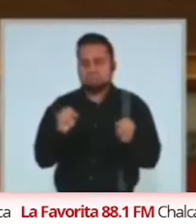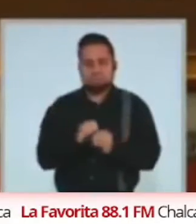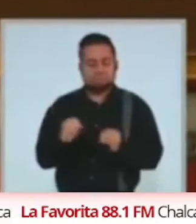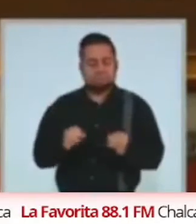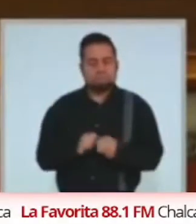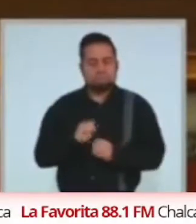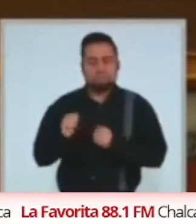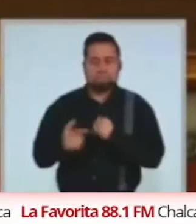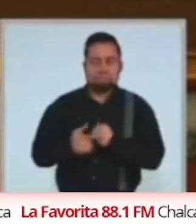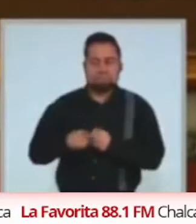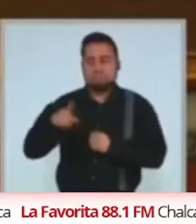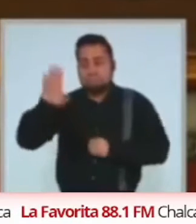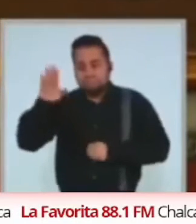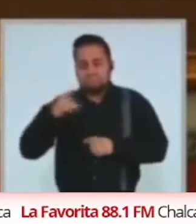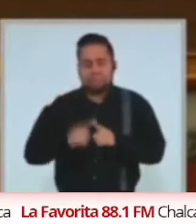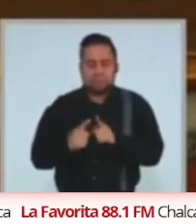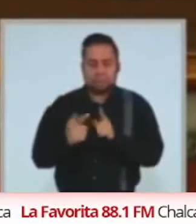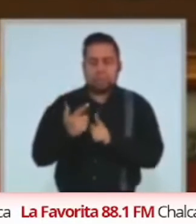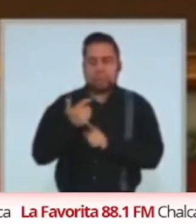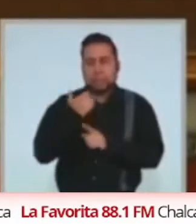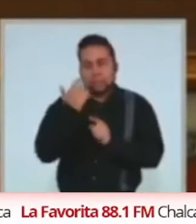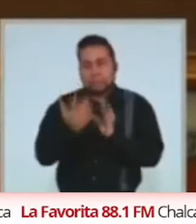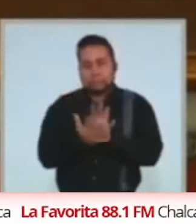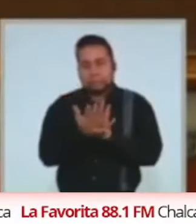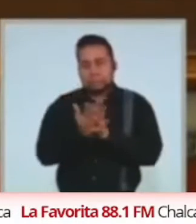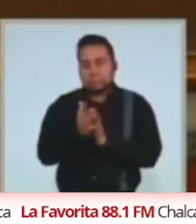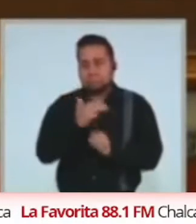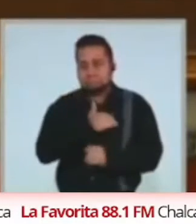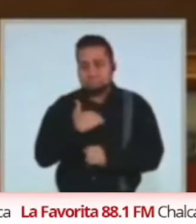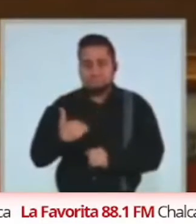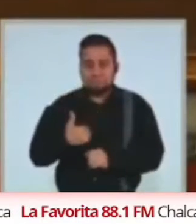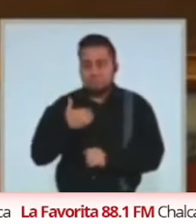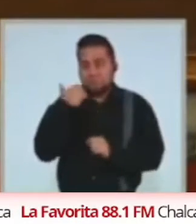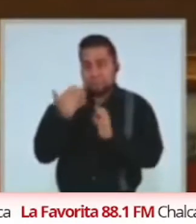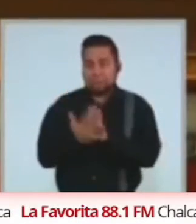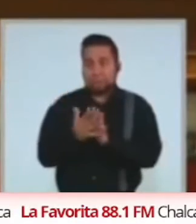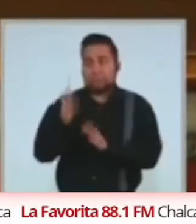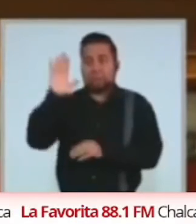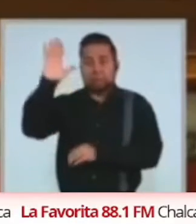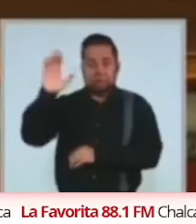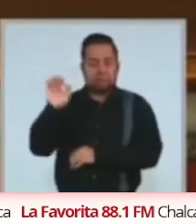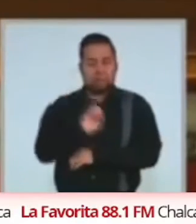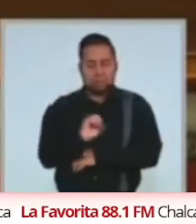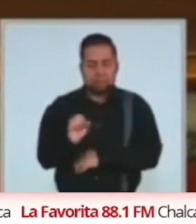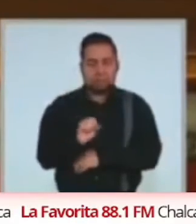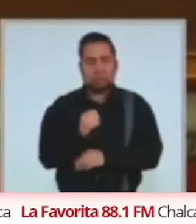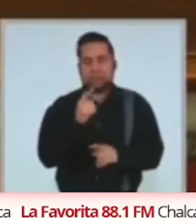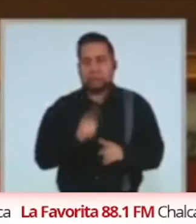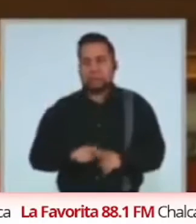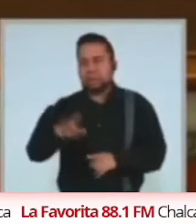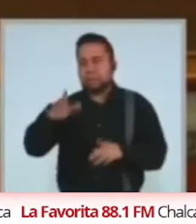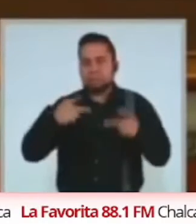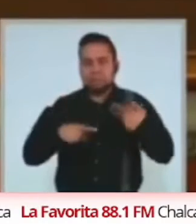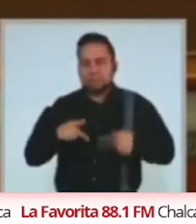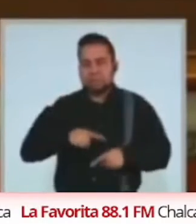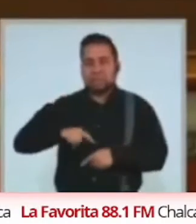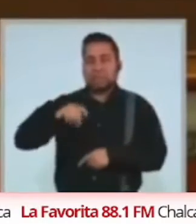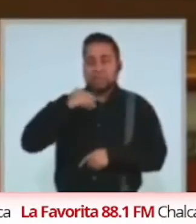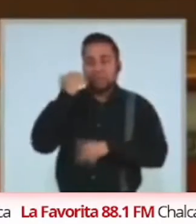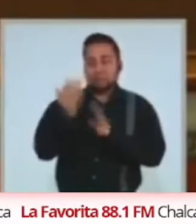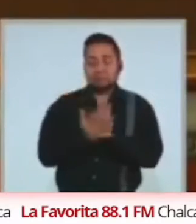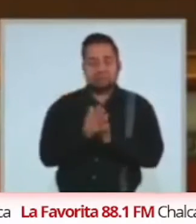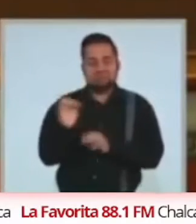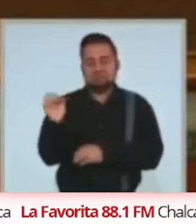alguna intención de algún integrante del gabinete. No hay ningún suspirante todavía.